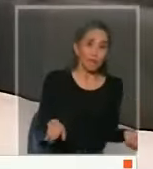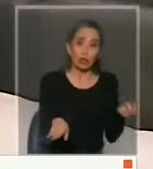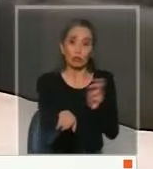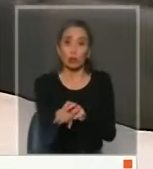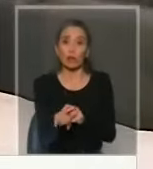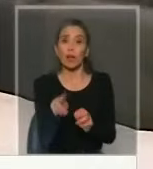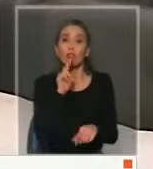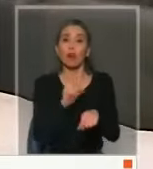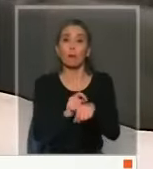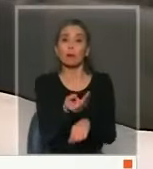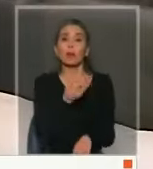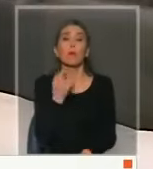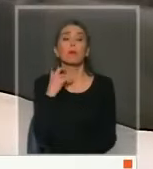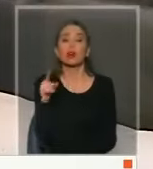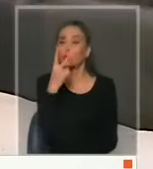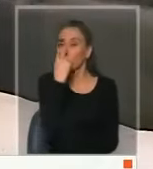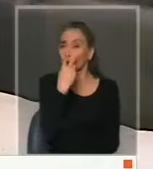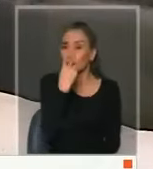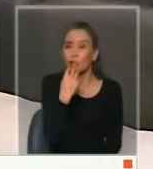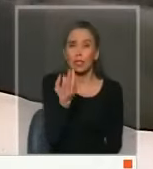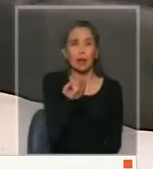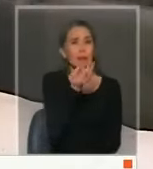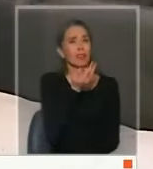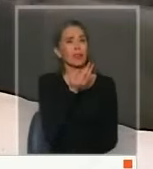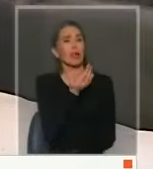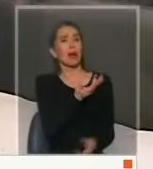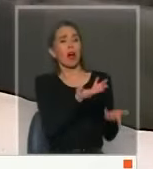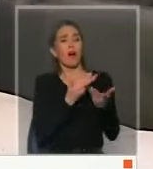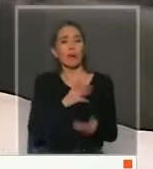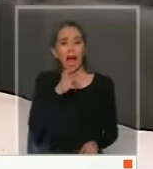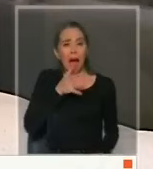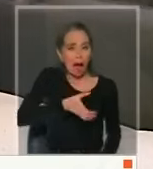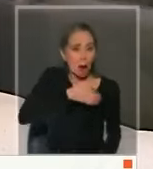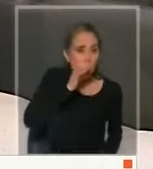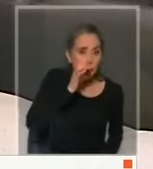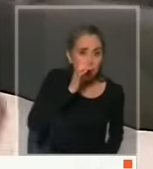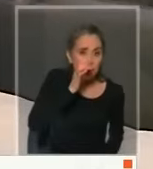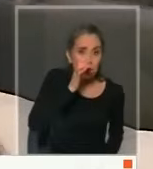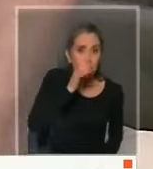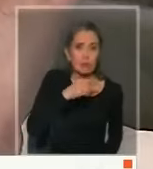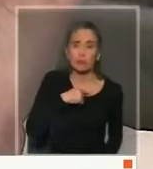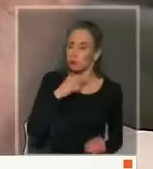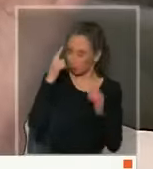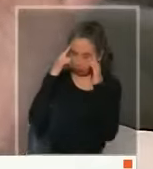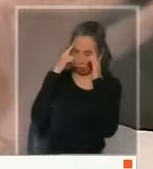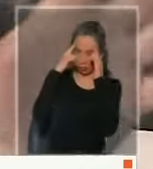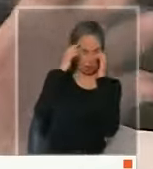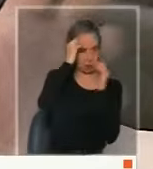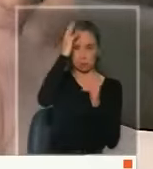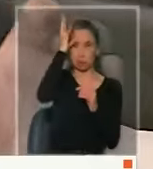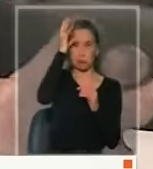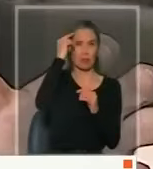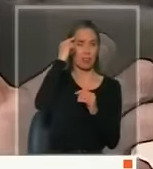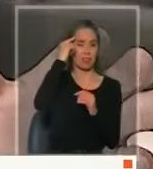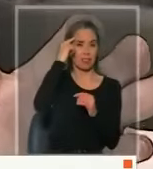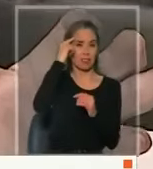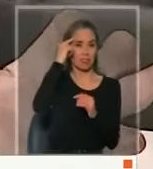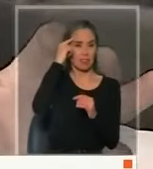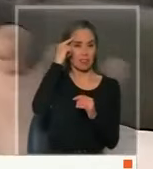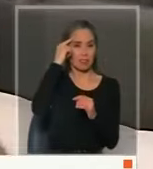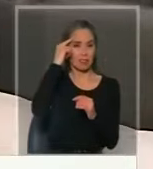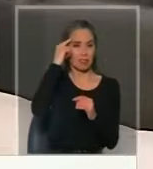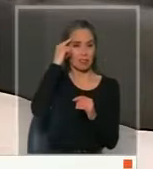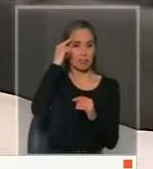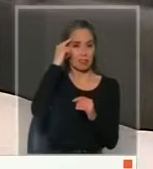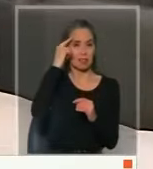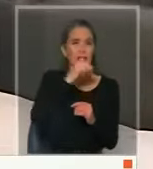dos minutos me dijo como, ¿por qué estás llorando? Como una cosa así, y me ofreció agua. Yo, así, son flachazos que tengo, como...